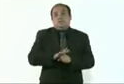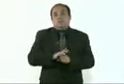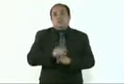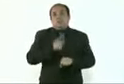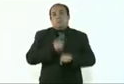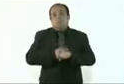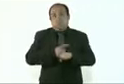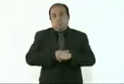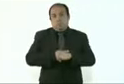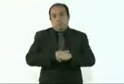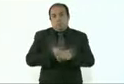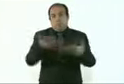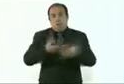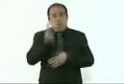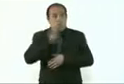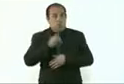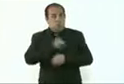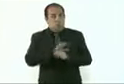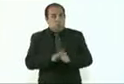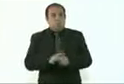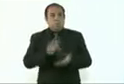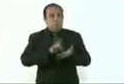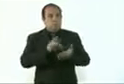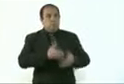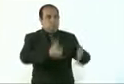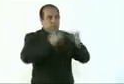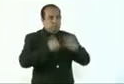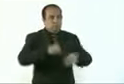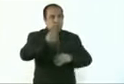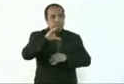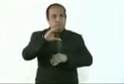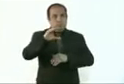de COVID. Gracias. Continuamos con